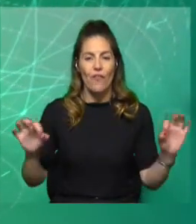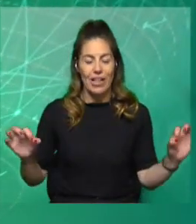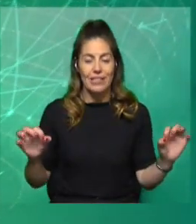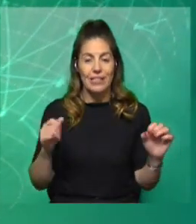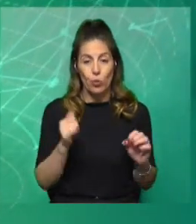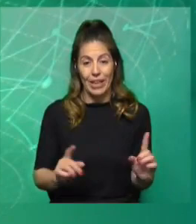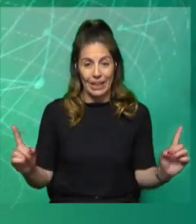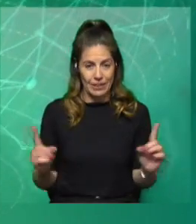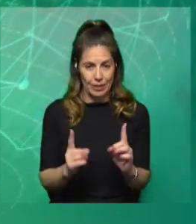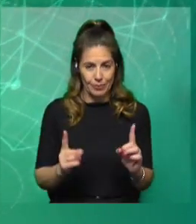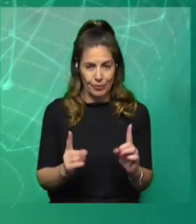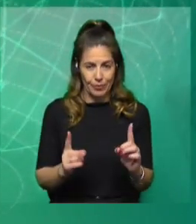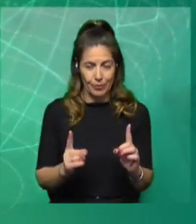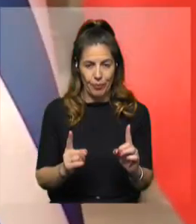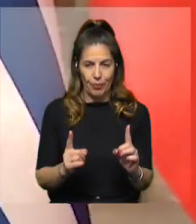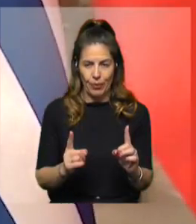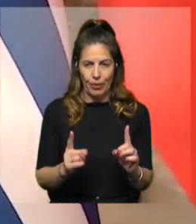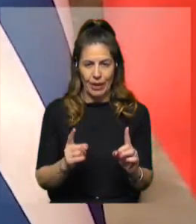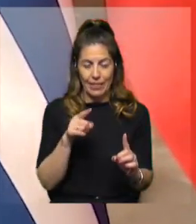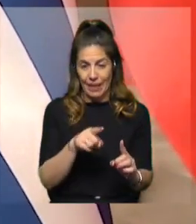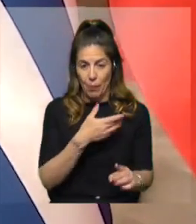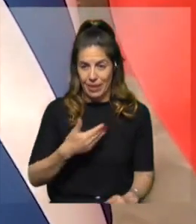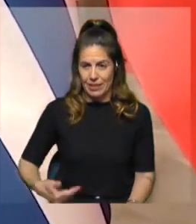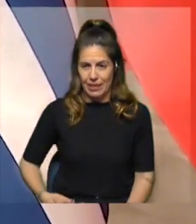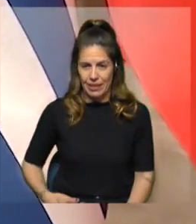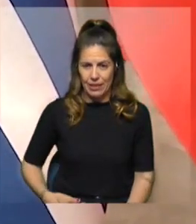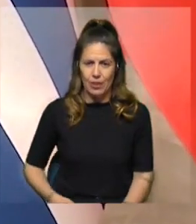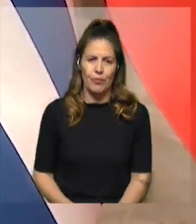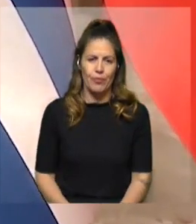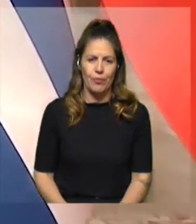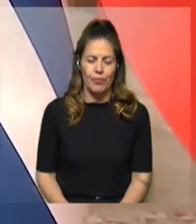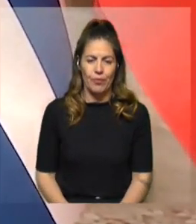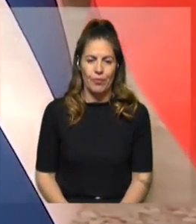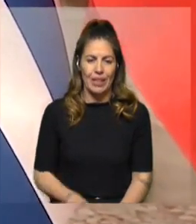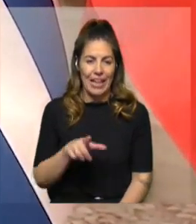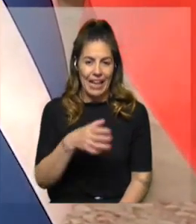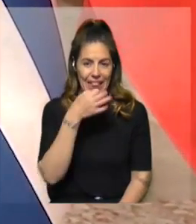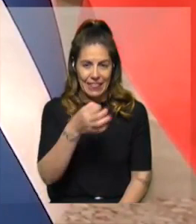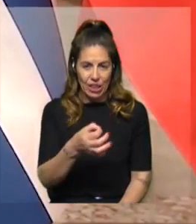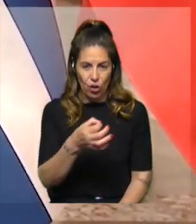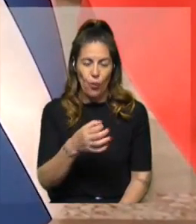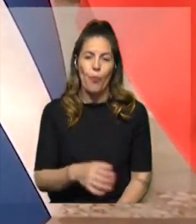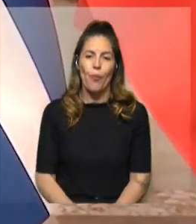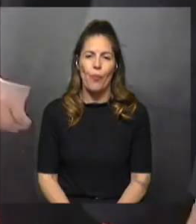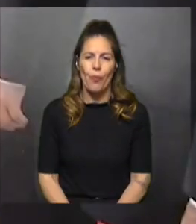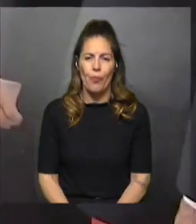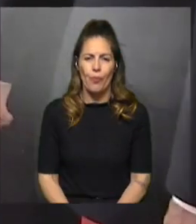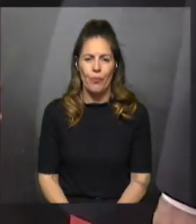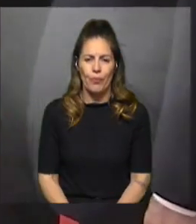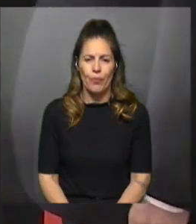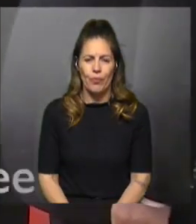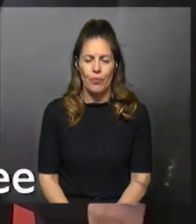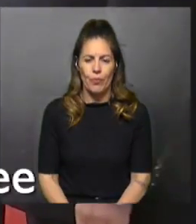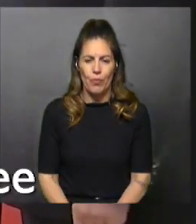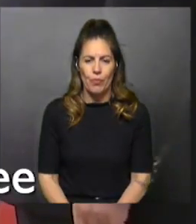del presidente Xi Jinping, que casi textualmente dijo acelerar la